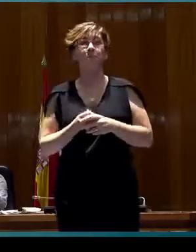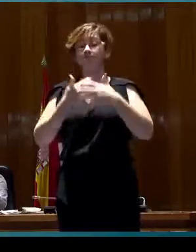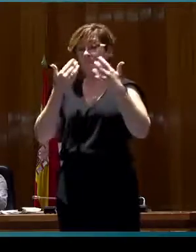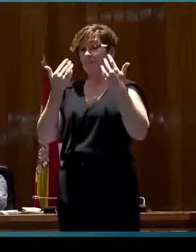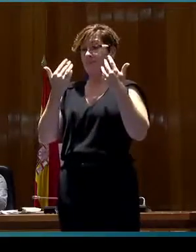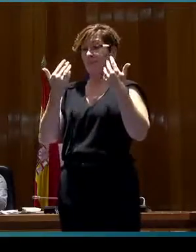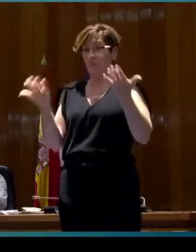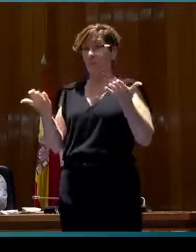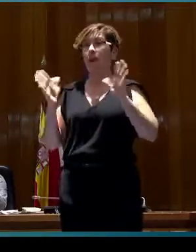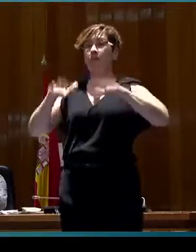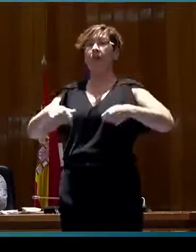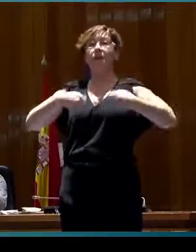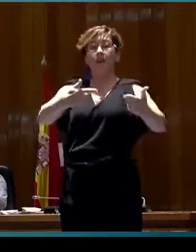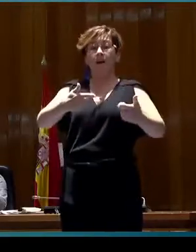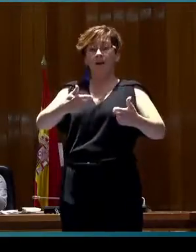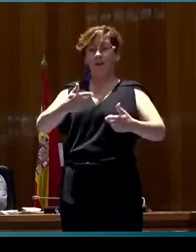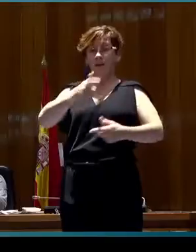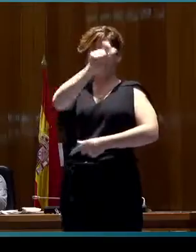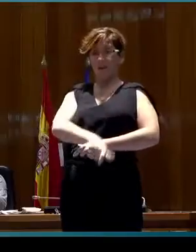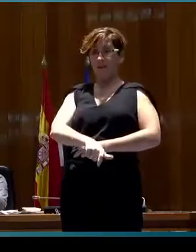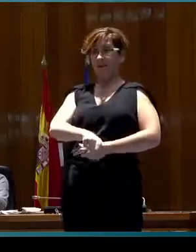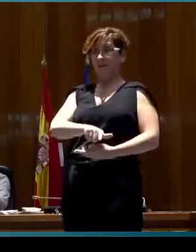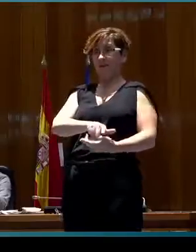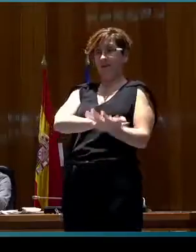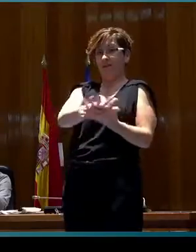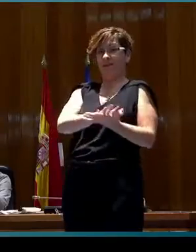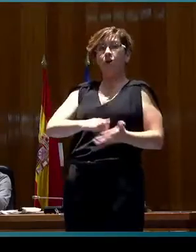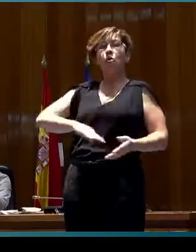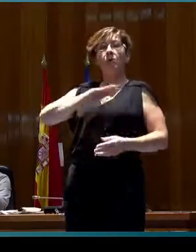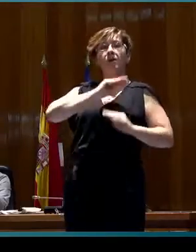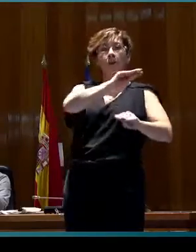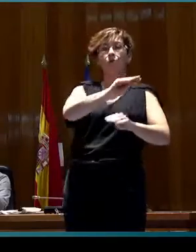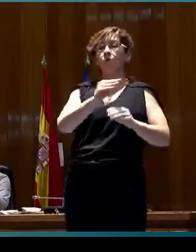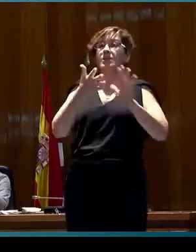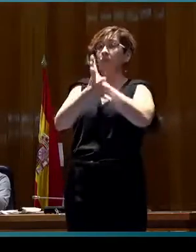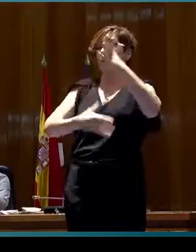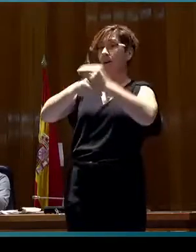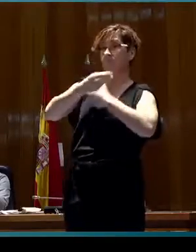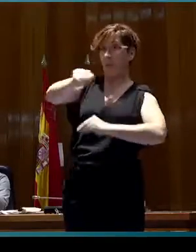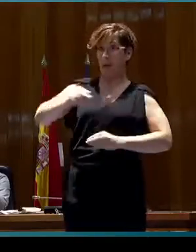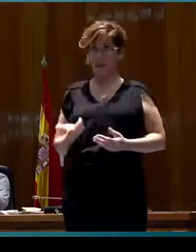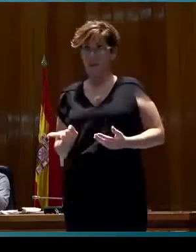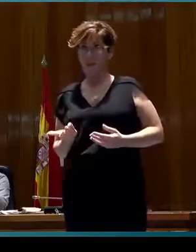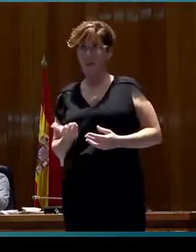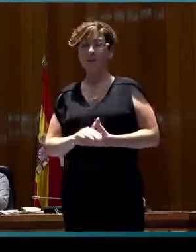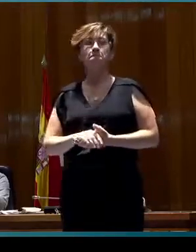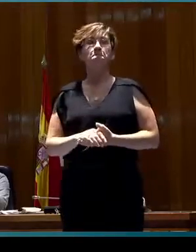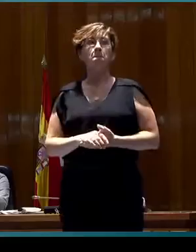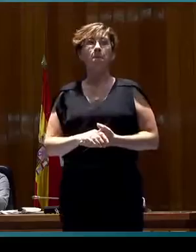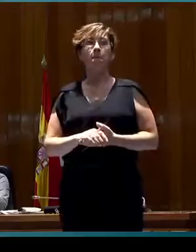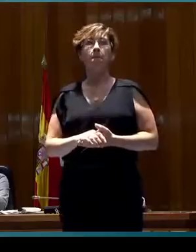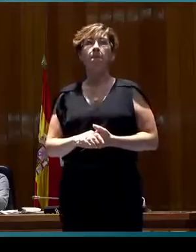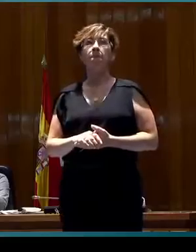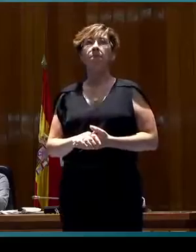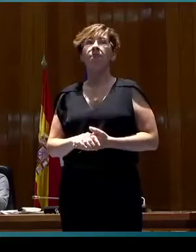competencia del signante, en este caso de lengua de signos. tenemos que tener claro que además de estas características